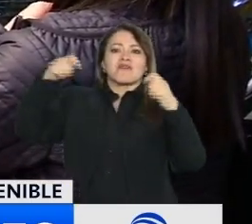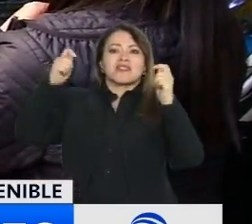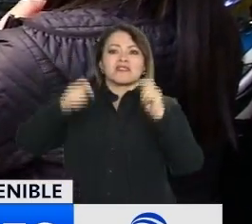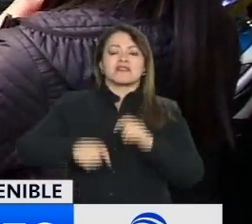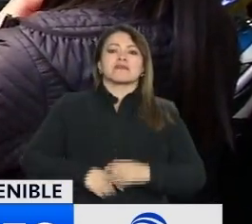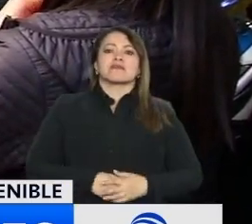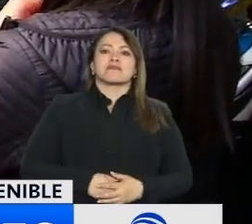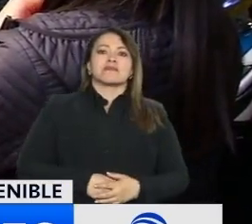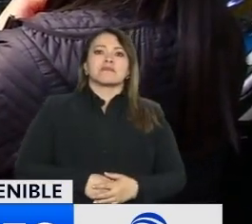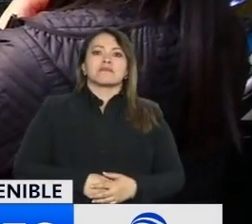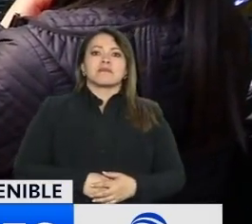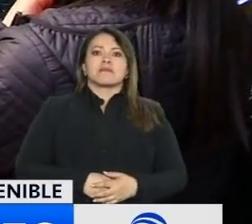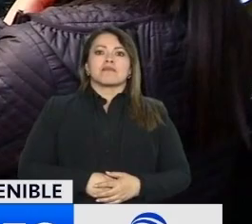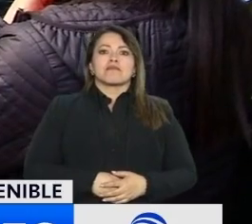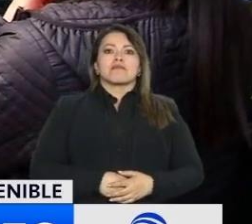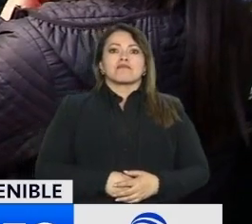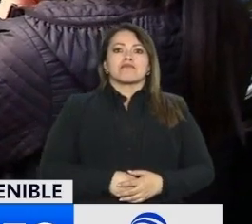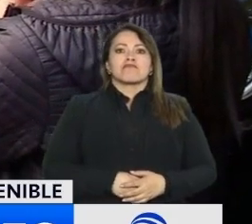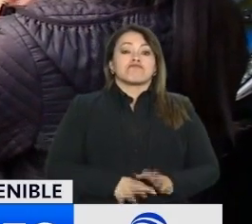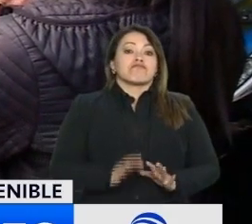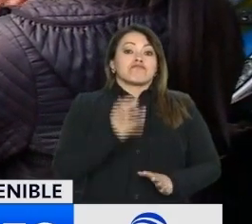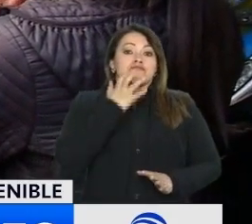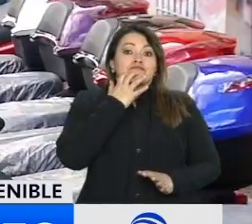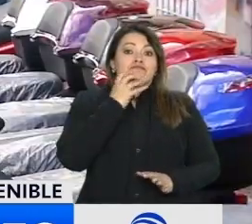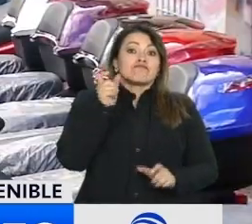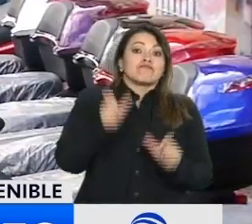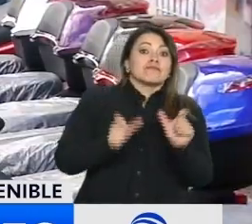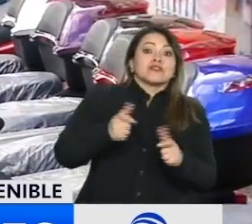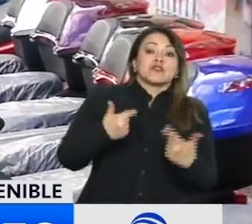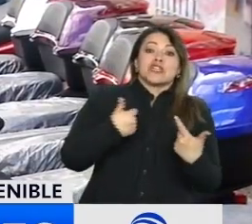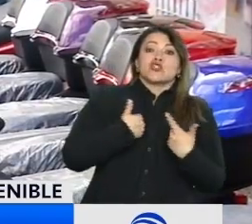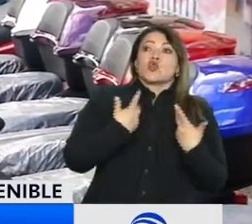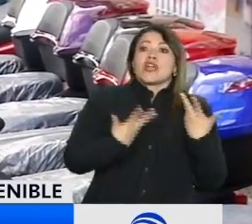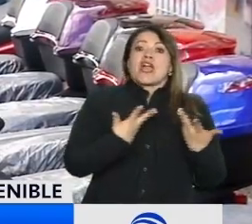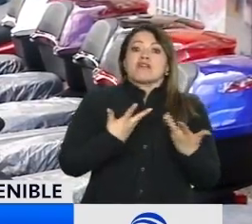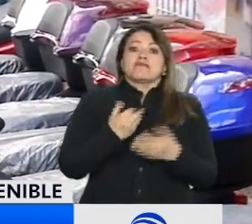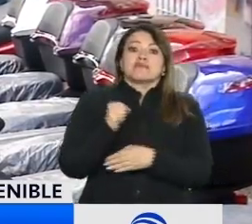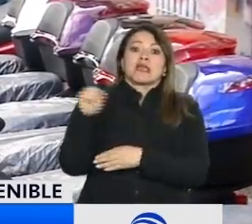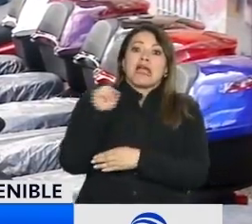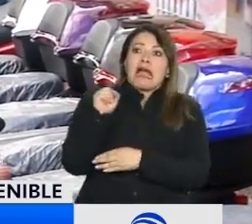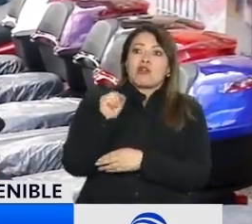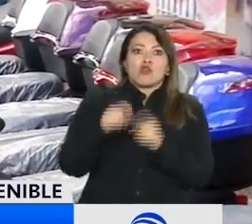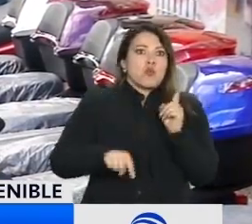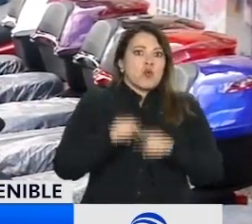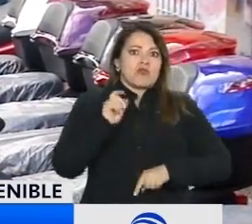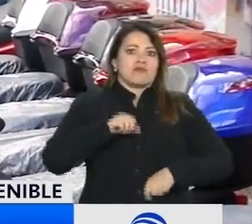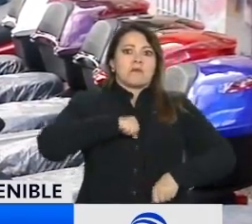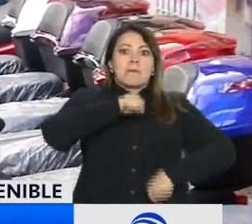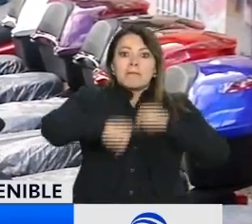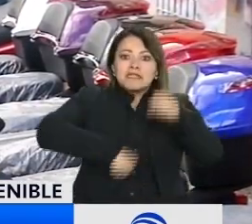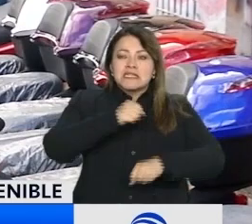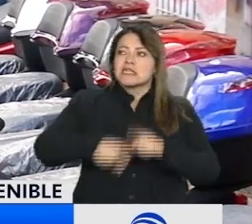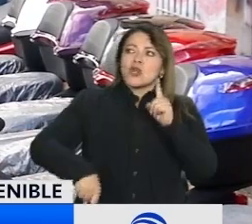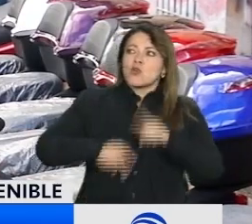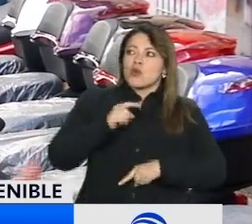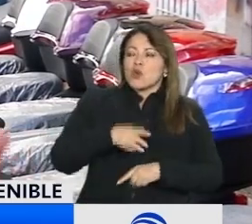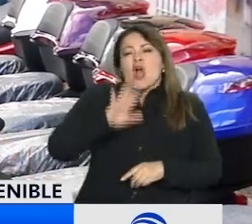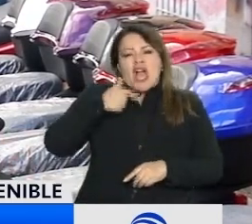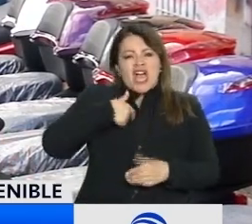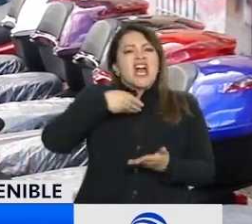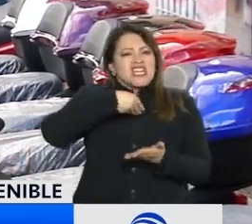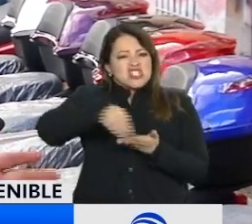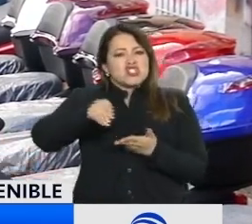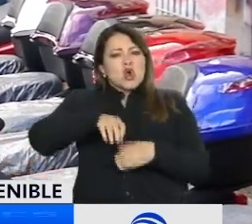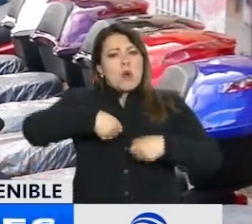gente que encontró en la movilidad eléctrica, pues aparte de algo amigable con el medio ambiente, pues una solución a transportarse. Entonces hay